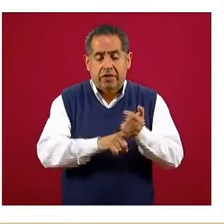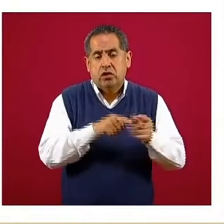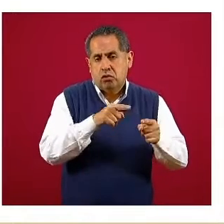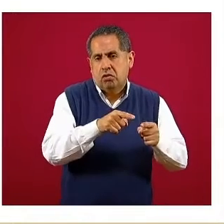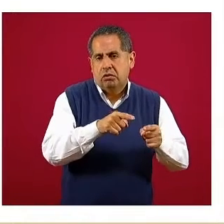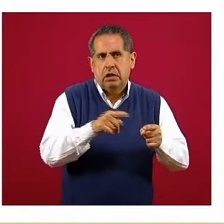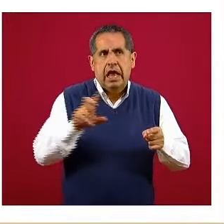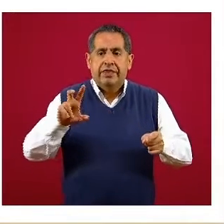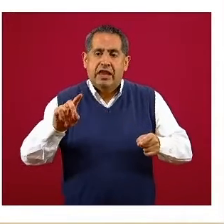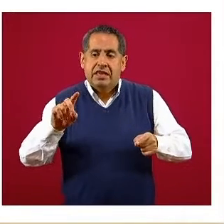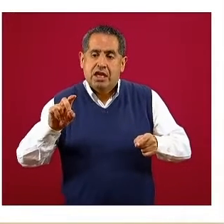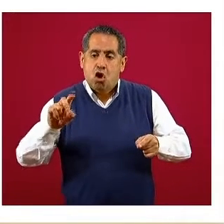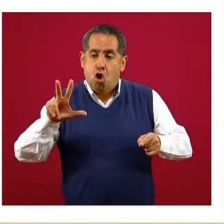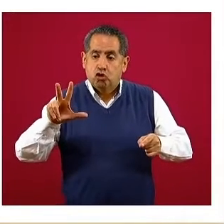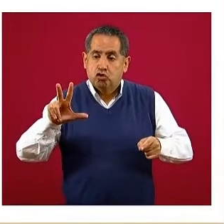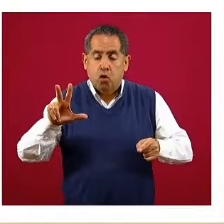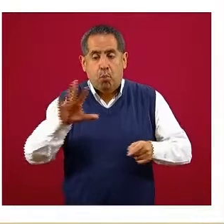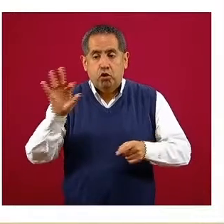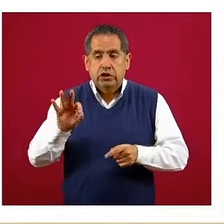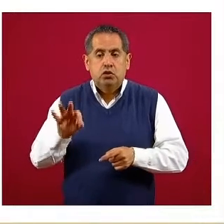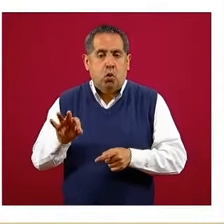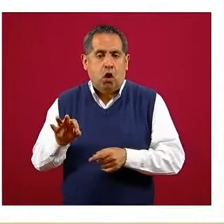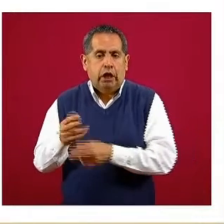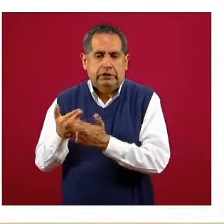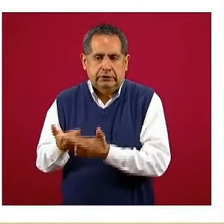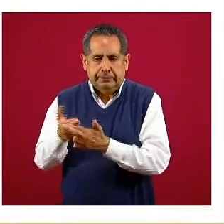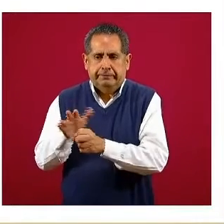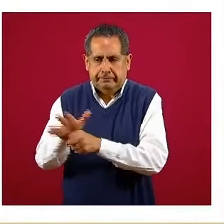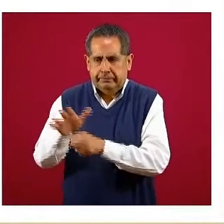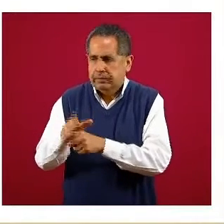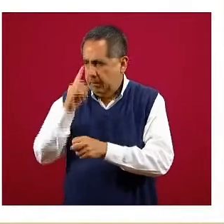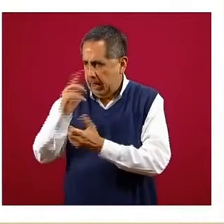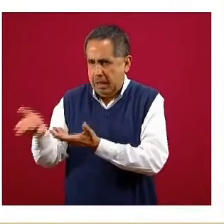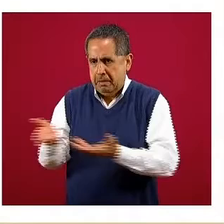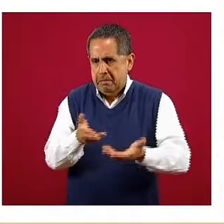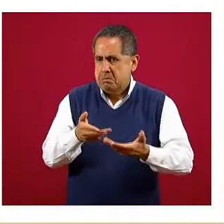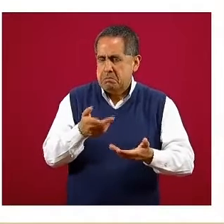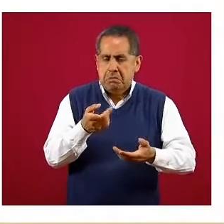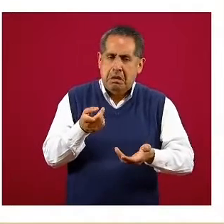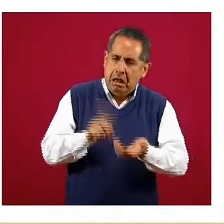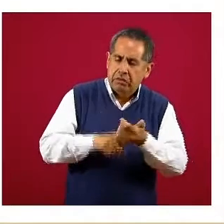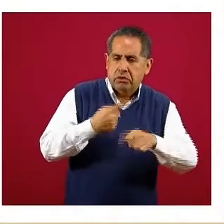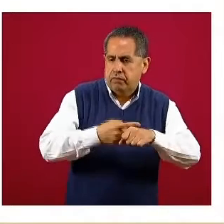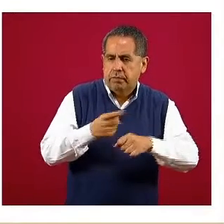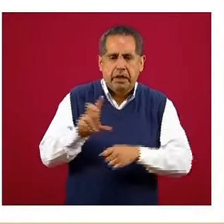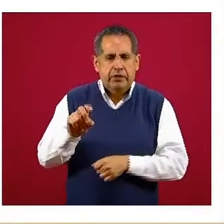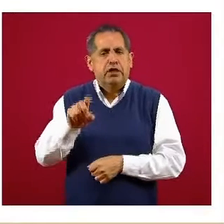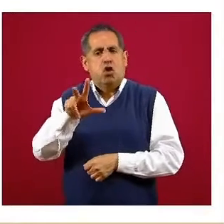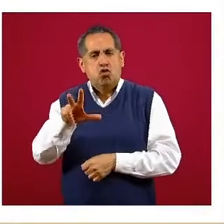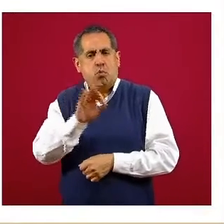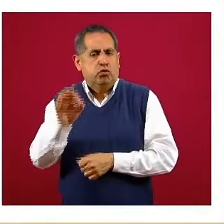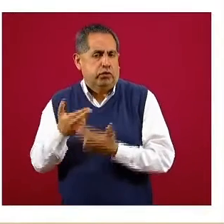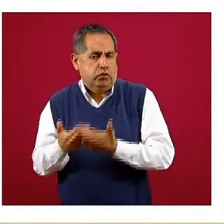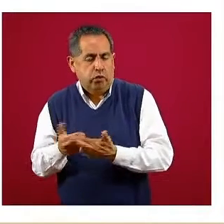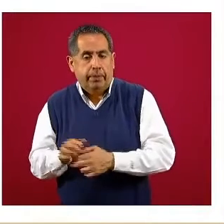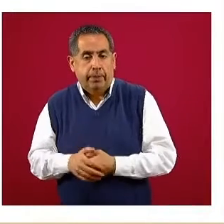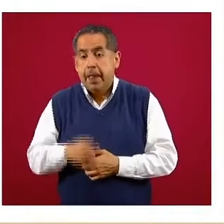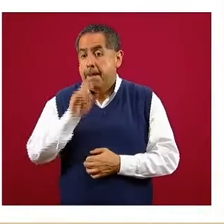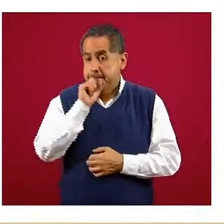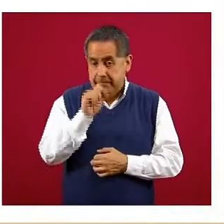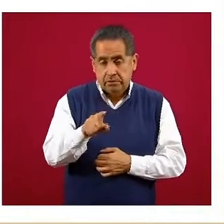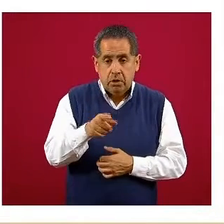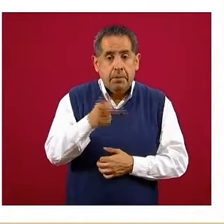República. Terminemos, por favor, con las siguientes 4 diapositivas que de manera sintética presentan cuál es la situación de la epidemia